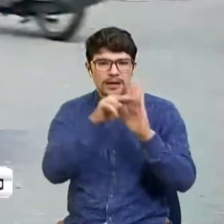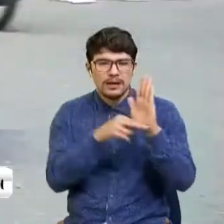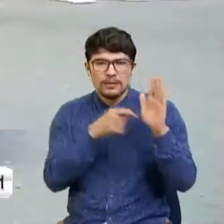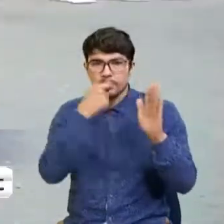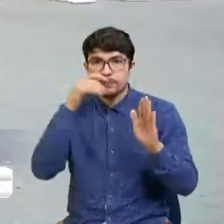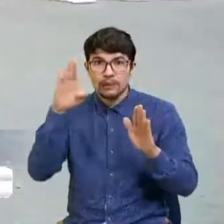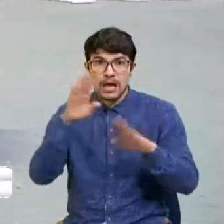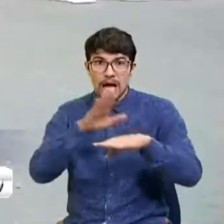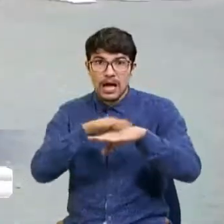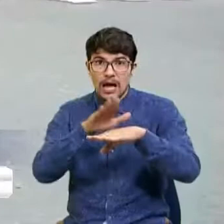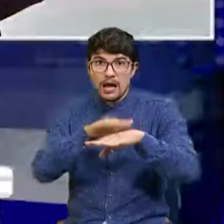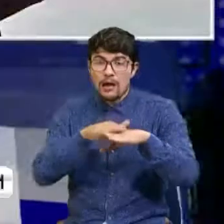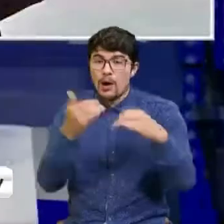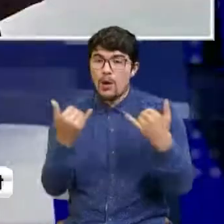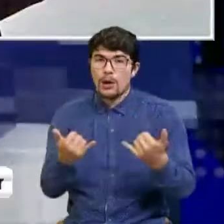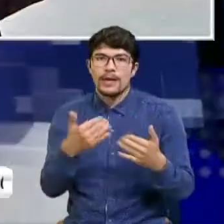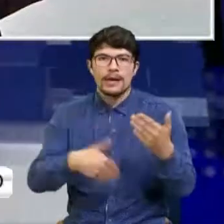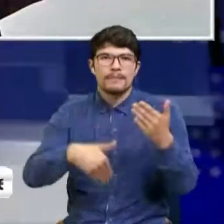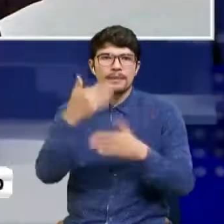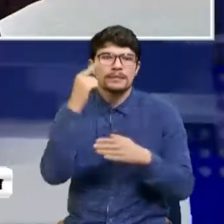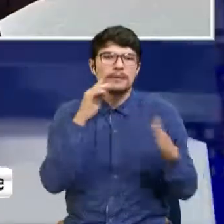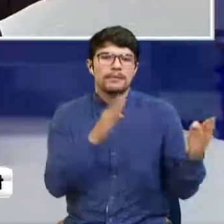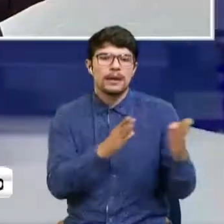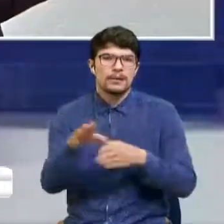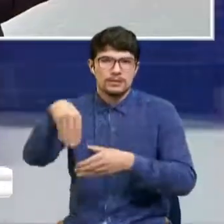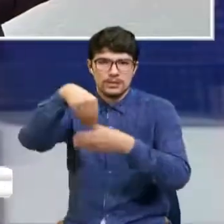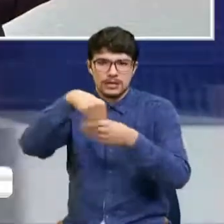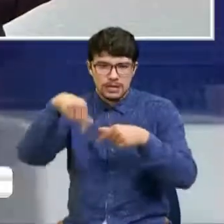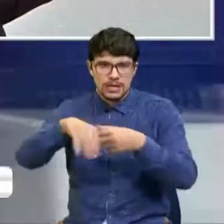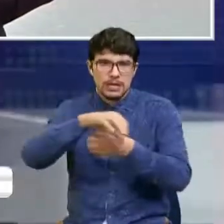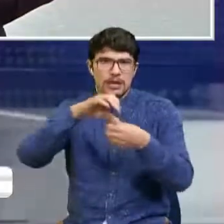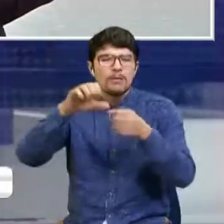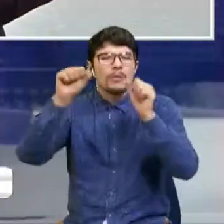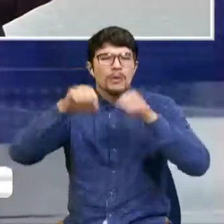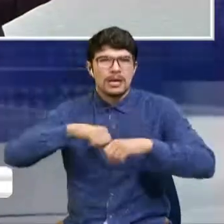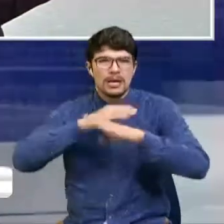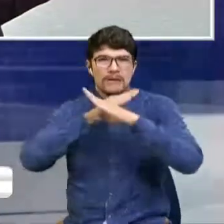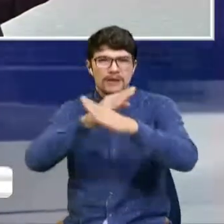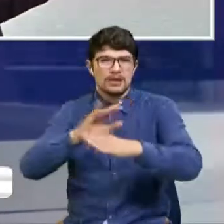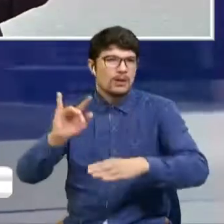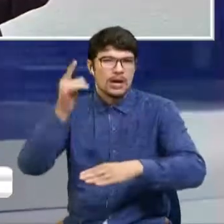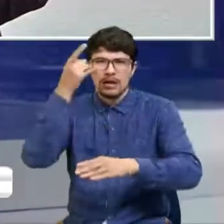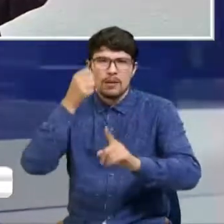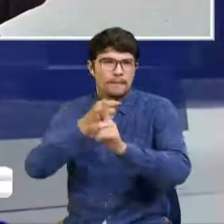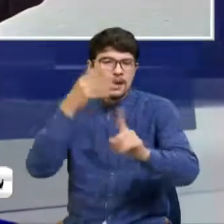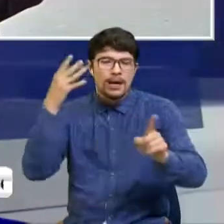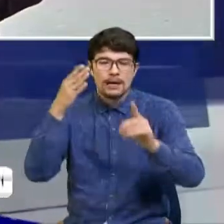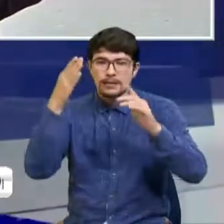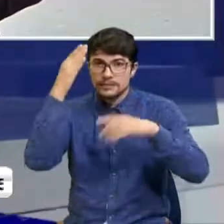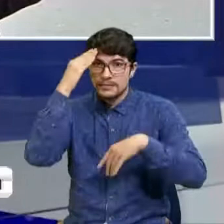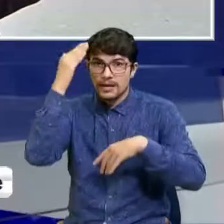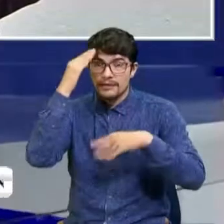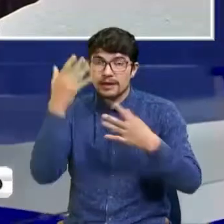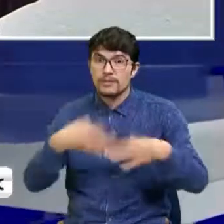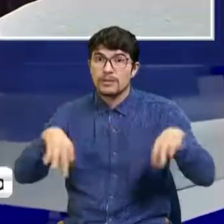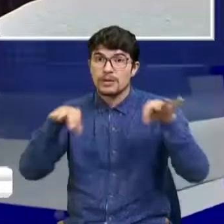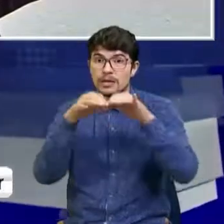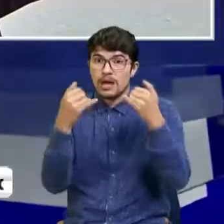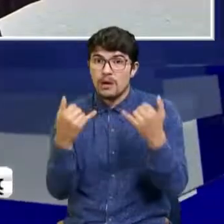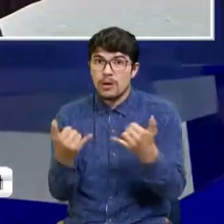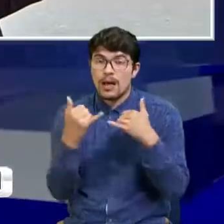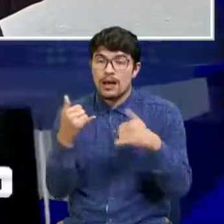de hoy van a iniciar unos planes dentro de la ciudad para poder evitar la accidentabilidad teniendo en cuenta que es un puente festivo